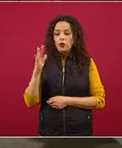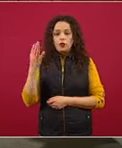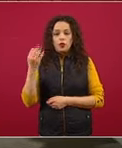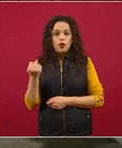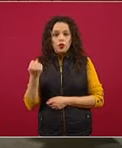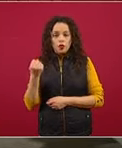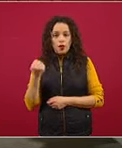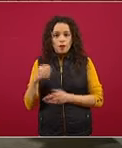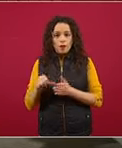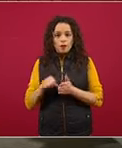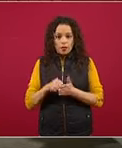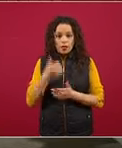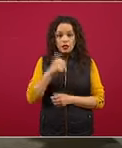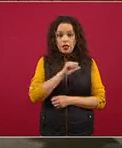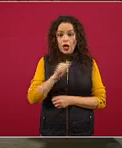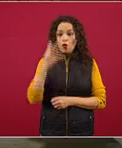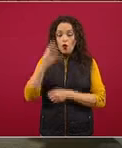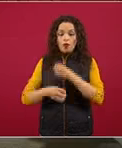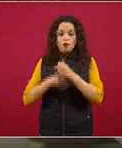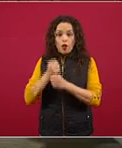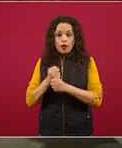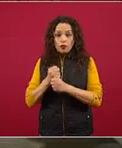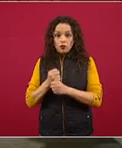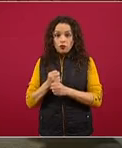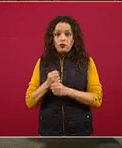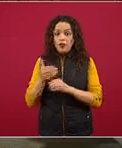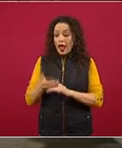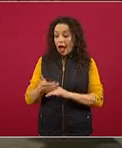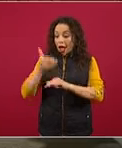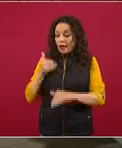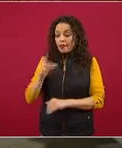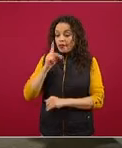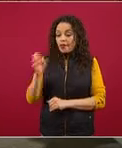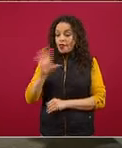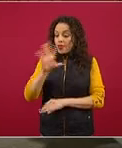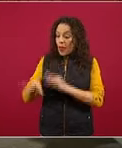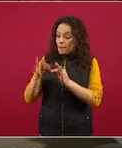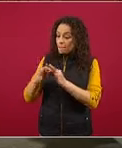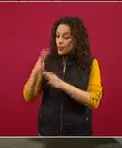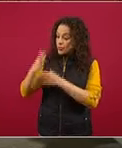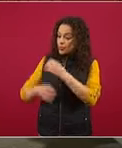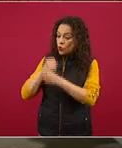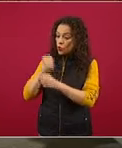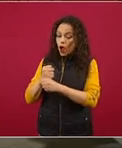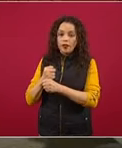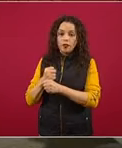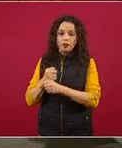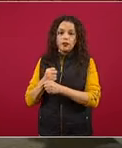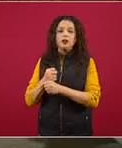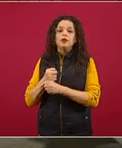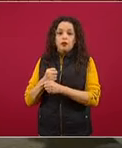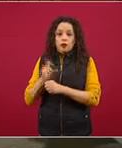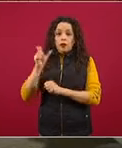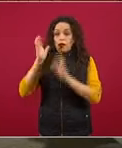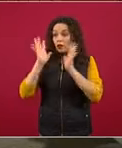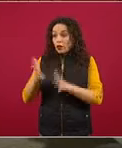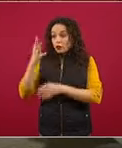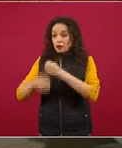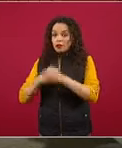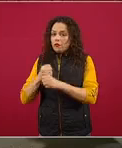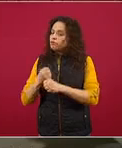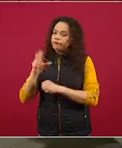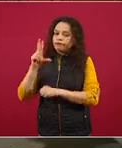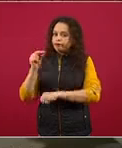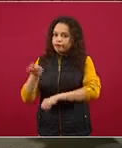4 años cumplidos, antes de cumplir los 5 años, a partir de los 5 años ya no se les aplica la vacuna. Hay un